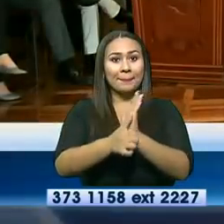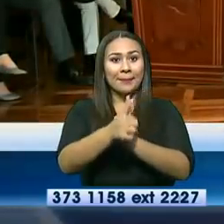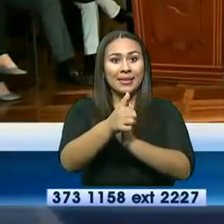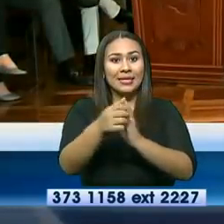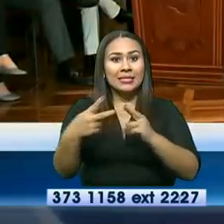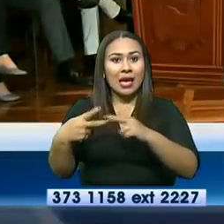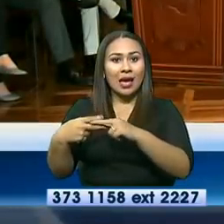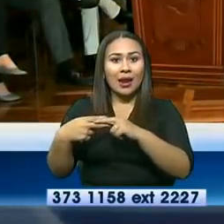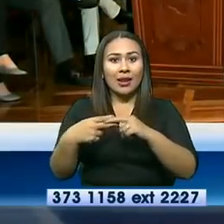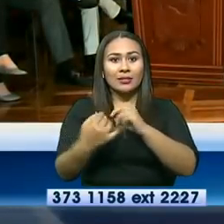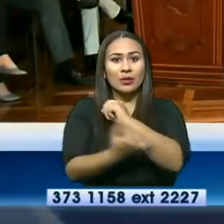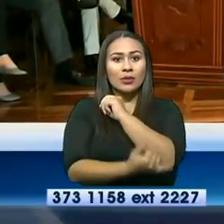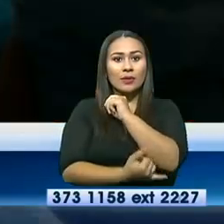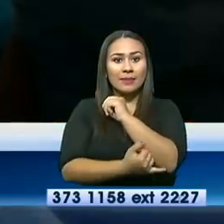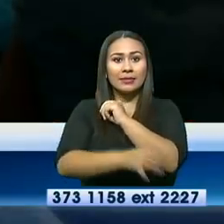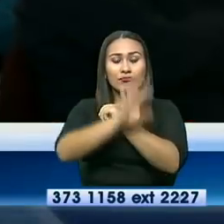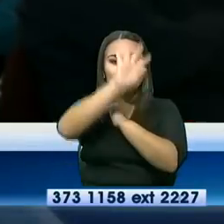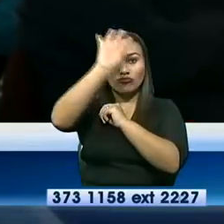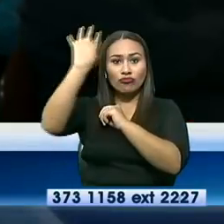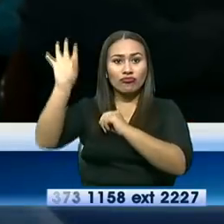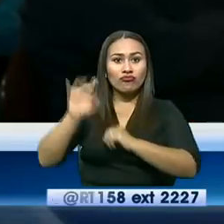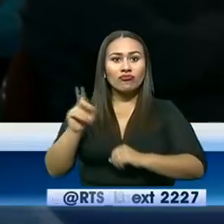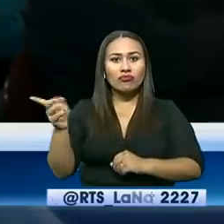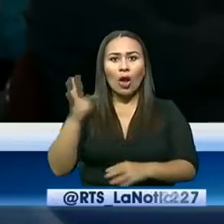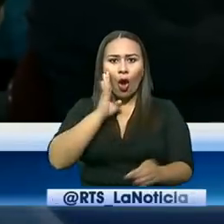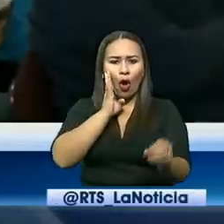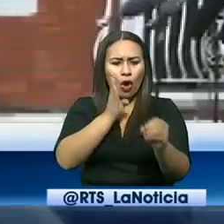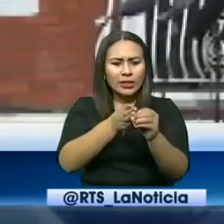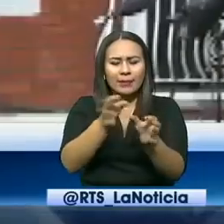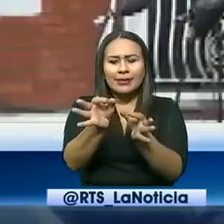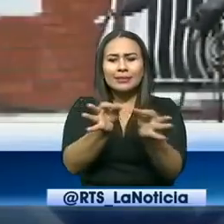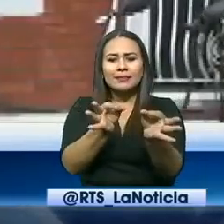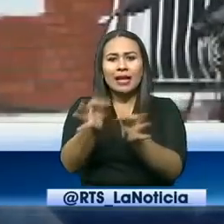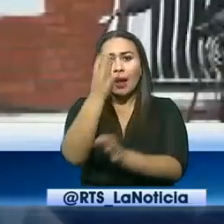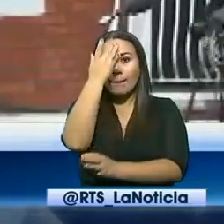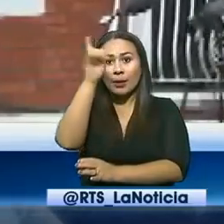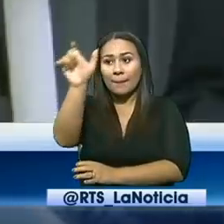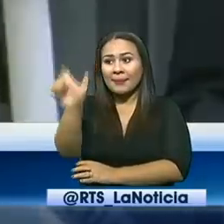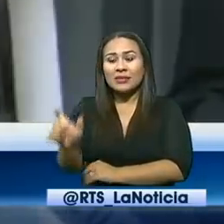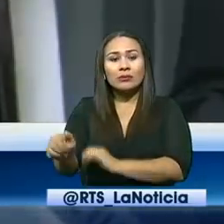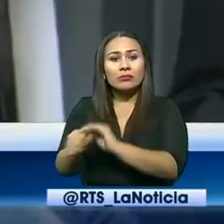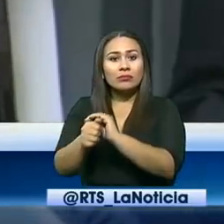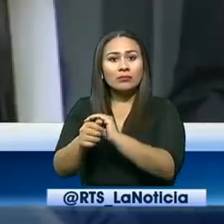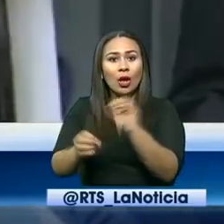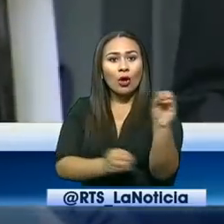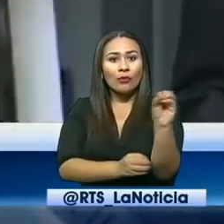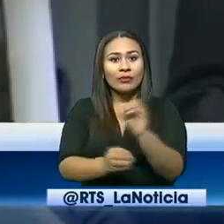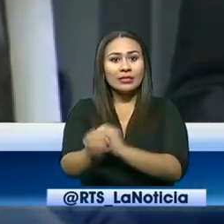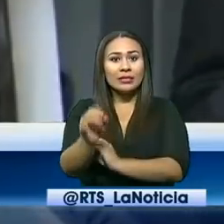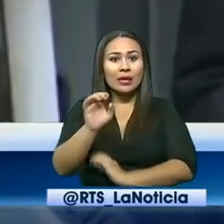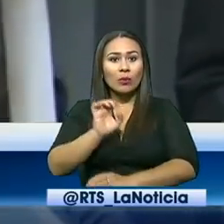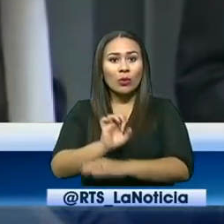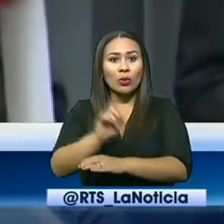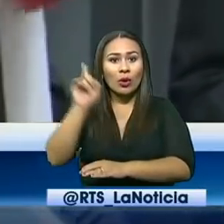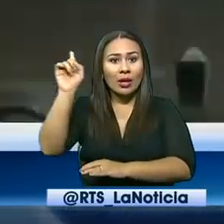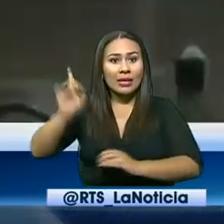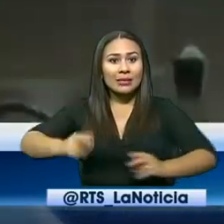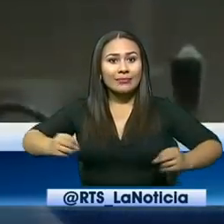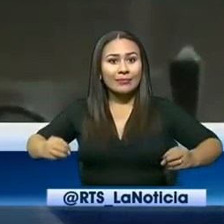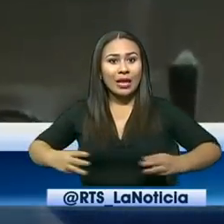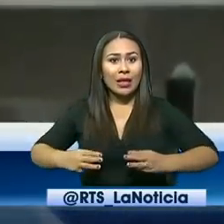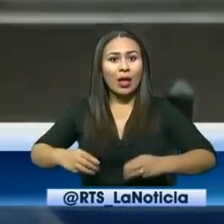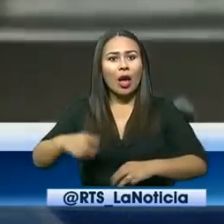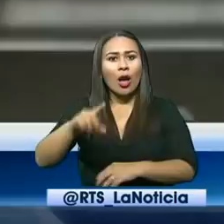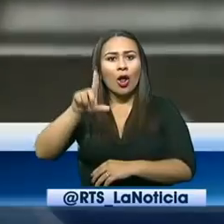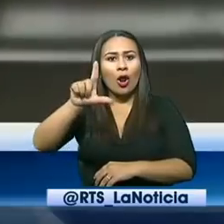Exteriores, inició la rueda de prensa que tenía por objetivo explicar la situación de Julian Assange en la Embajada de Ecuador en Londres. Ahí se confirmó que tras un